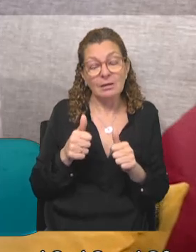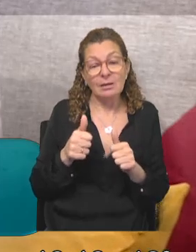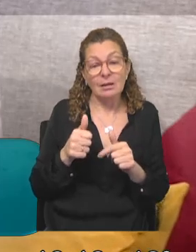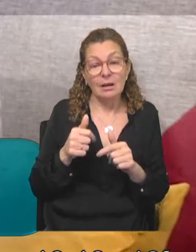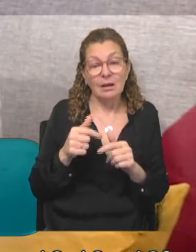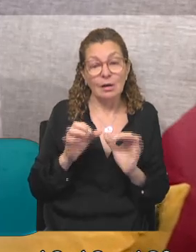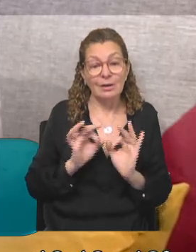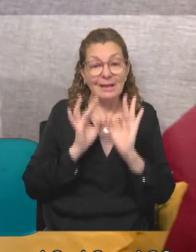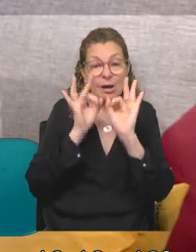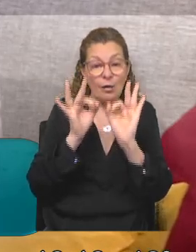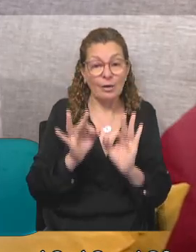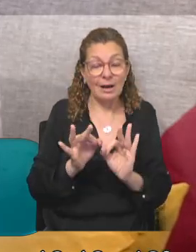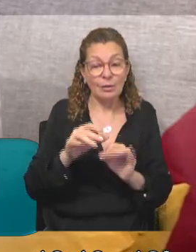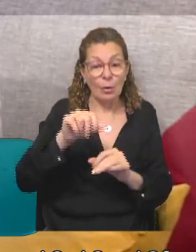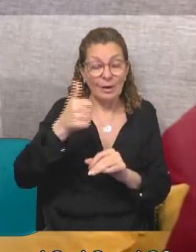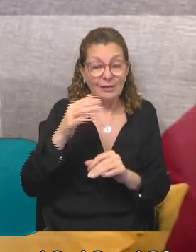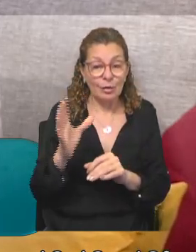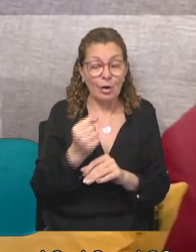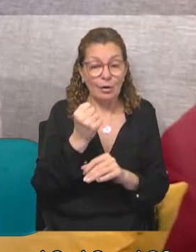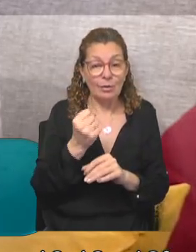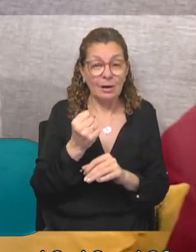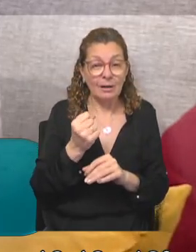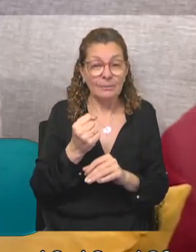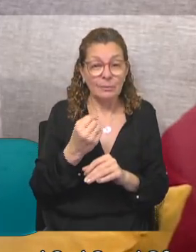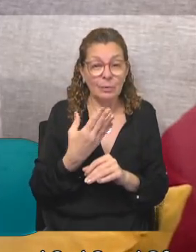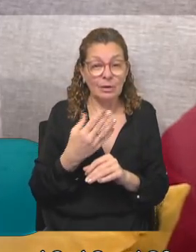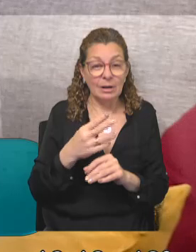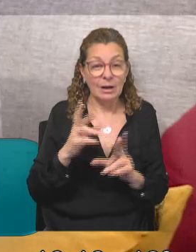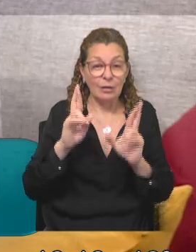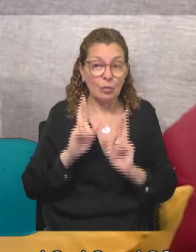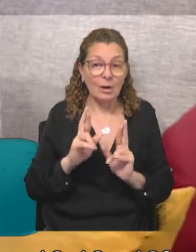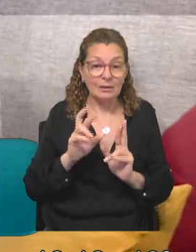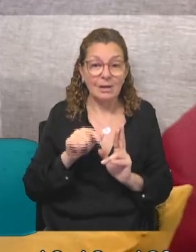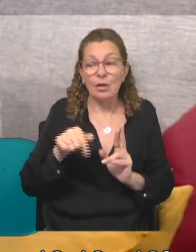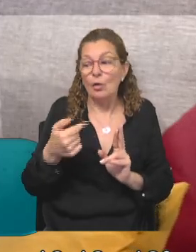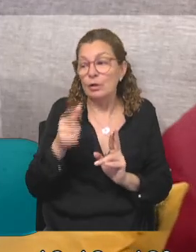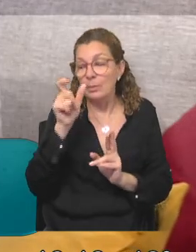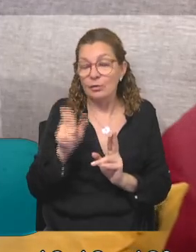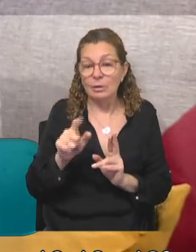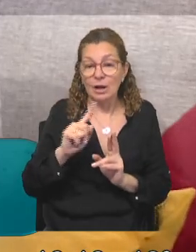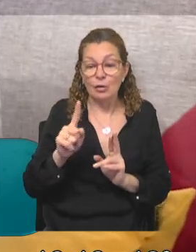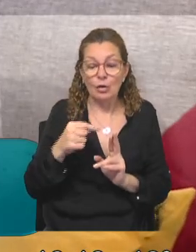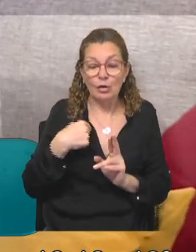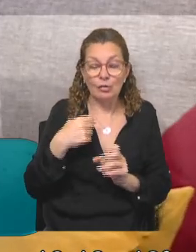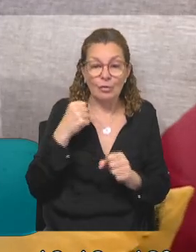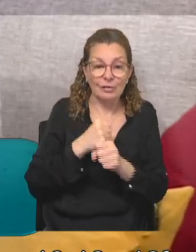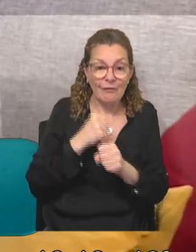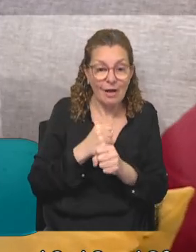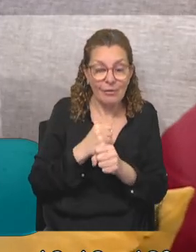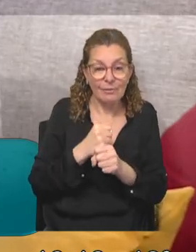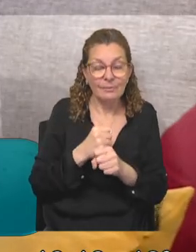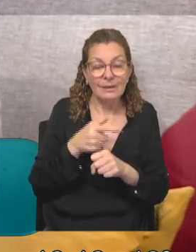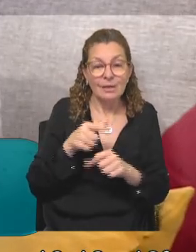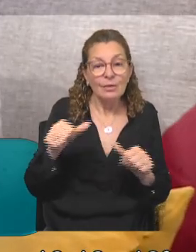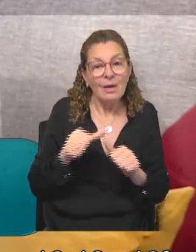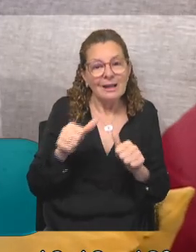está logrando o un éxito que logra es a causa de la suerte de otros y no de lo que yo estoy dando. Y esto